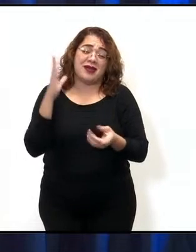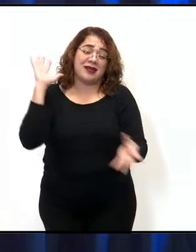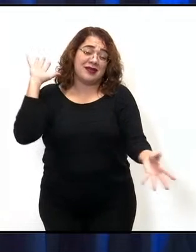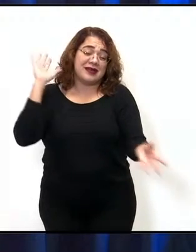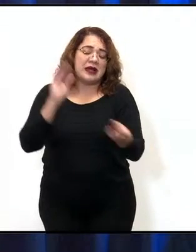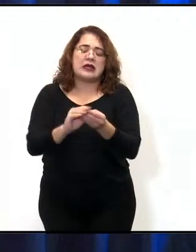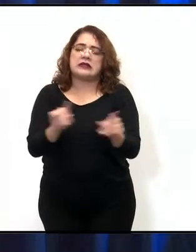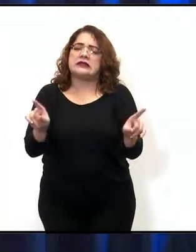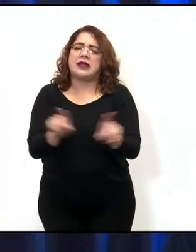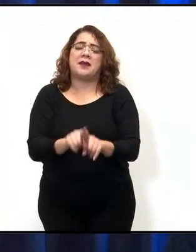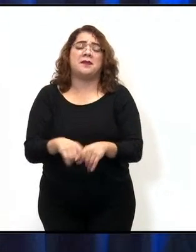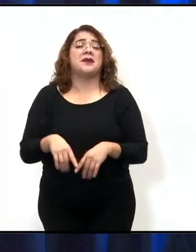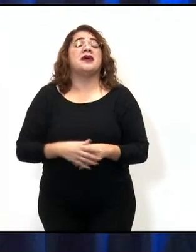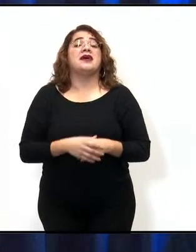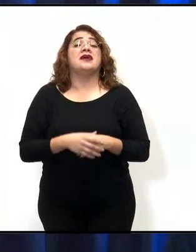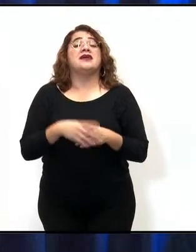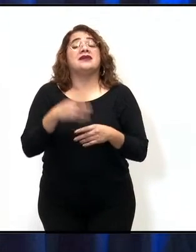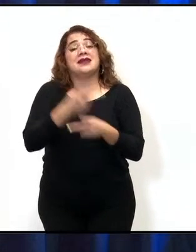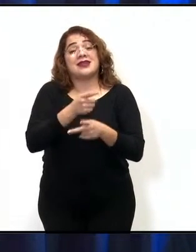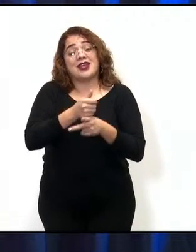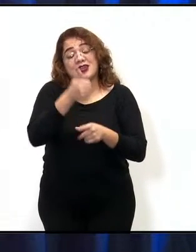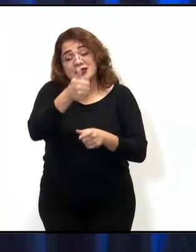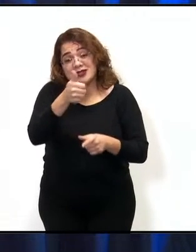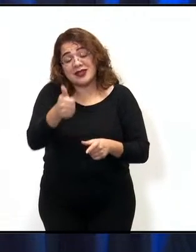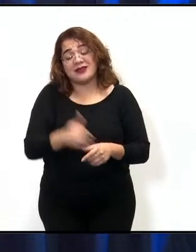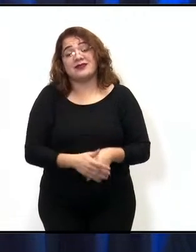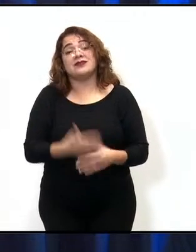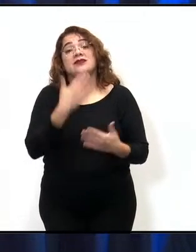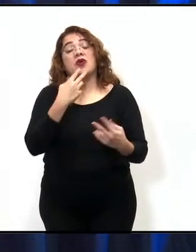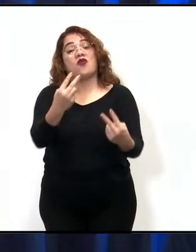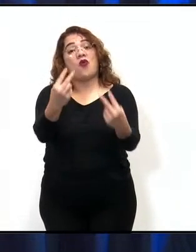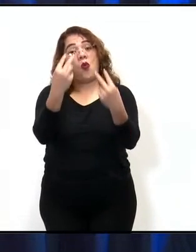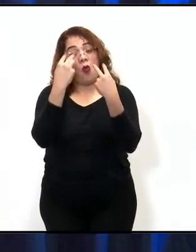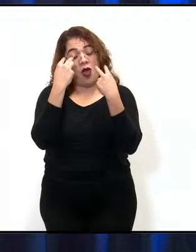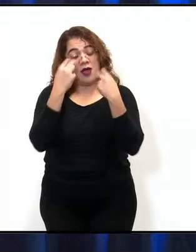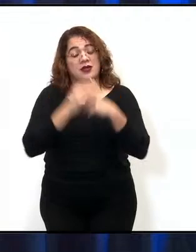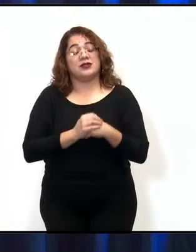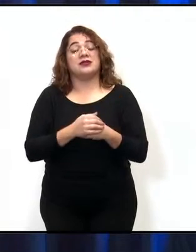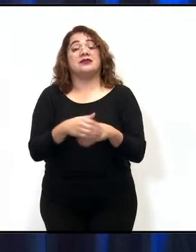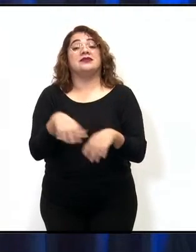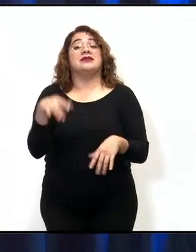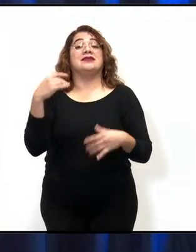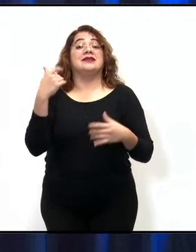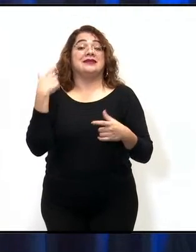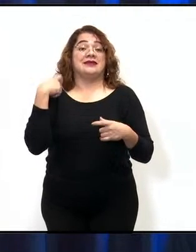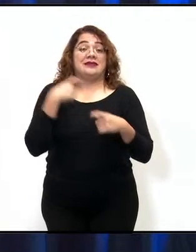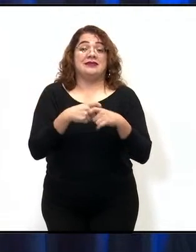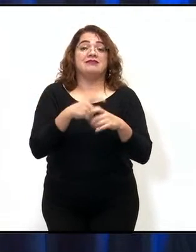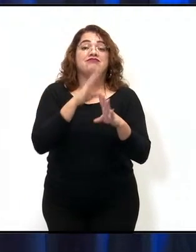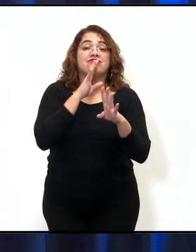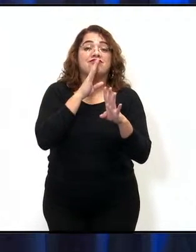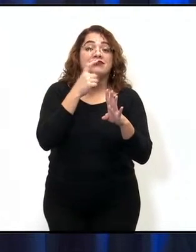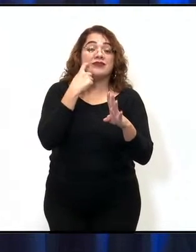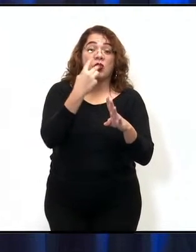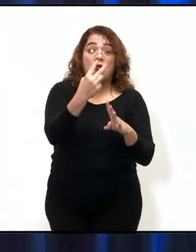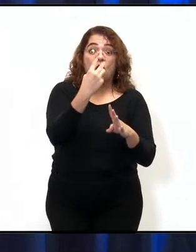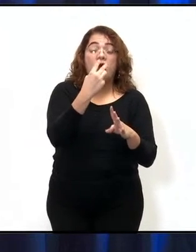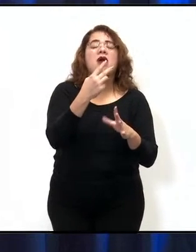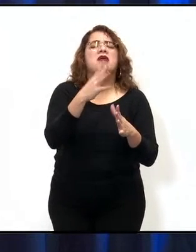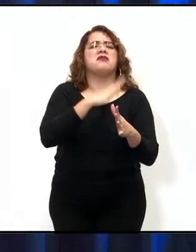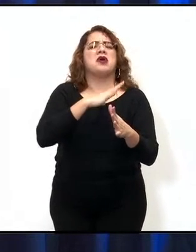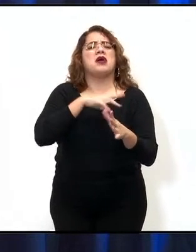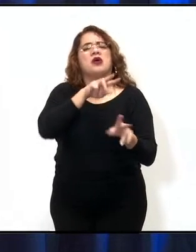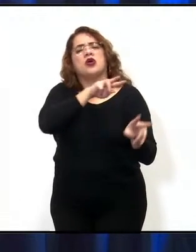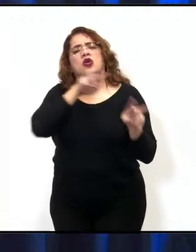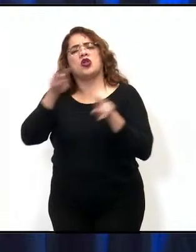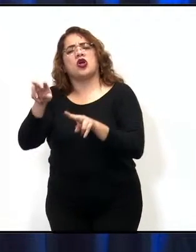Esto es todo por hoy. Muchas gracias por acompañarnos. If you've just joined during our Spanish translation, please visit our